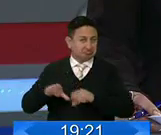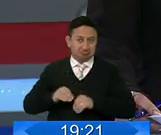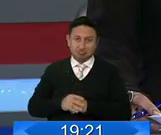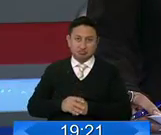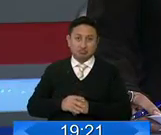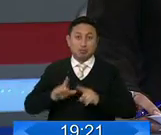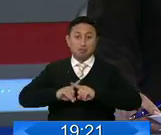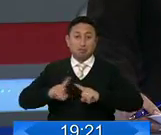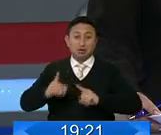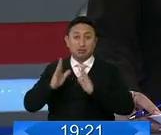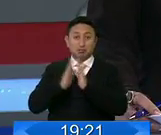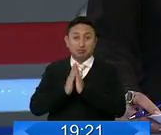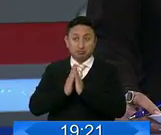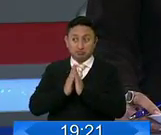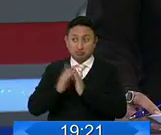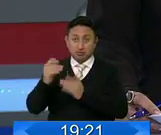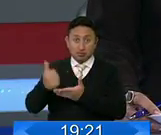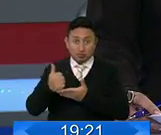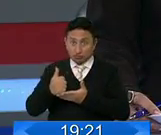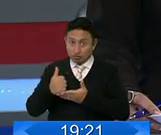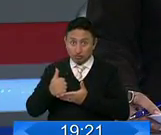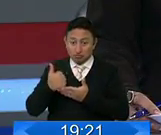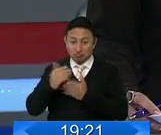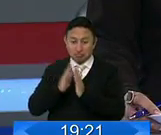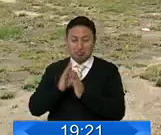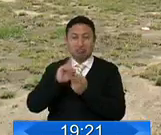que apelarán en caso de no ser beneficiados